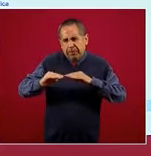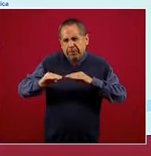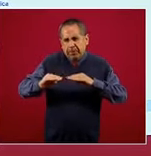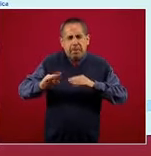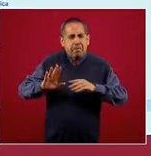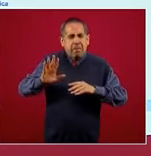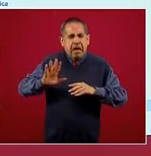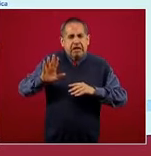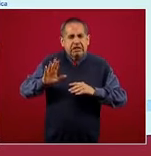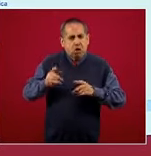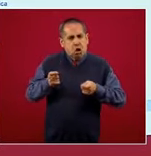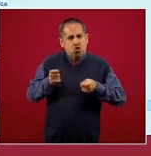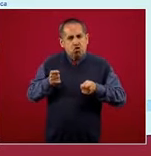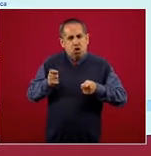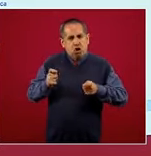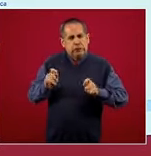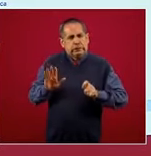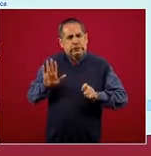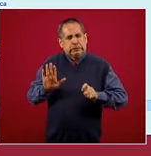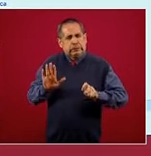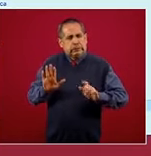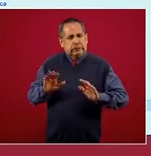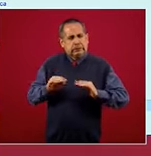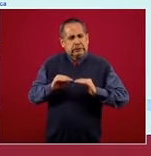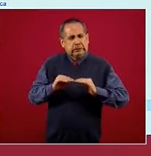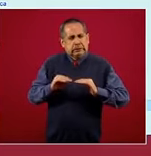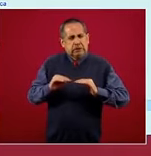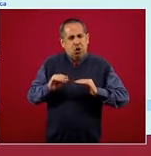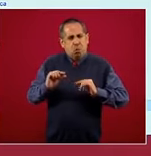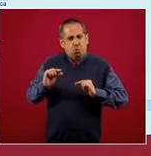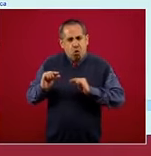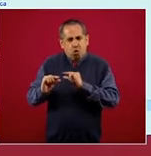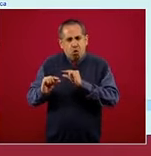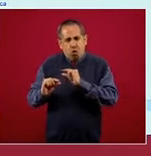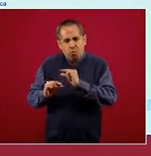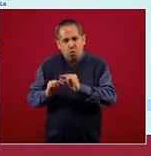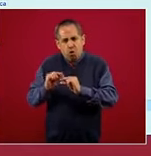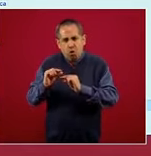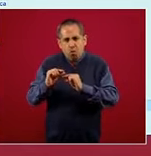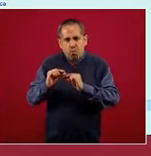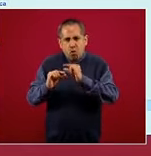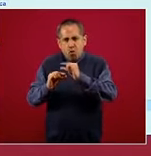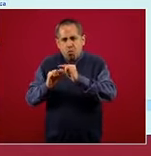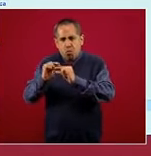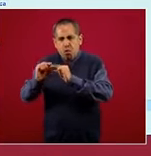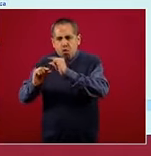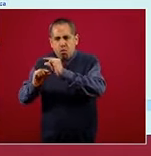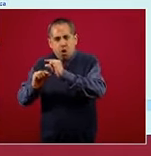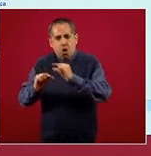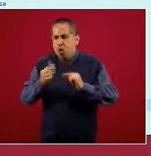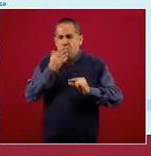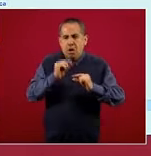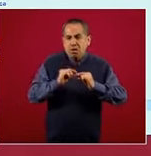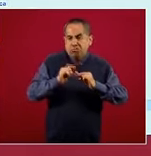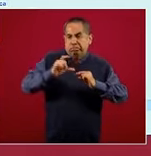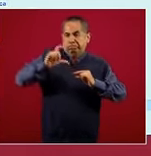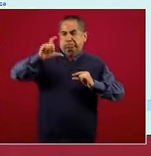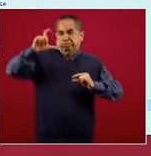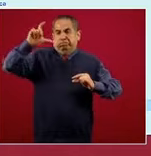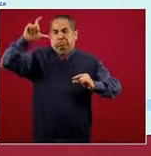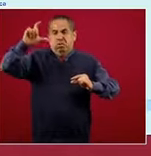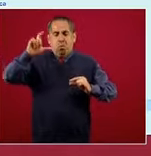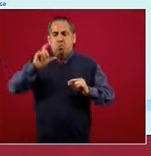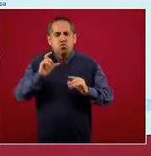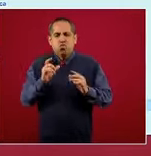estar controlada, una tendencia que va de a pocos, no tiene abruptos, no tiene cambios